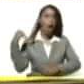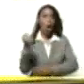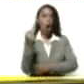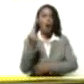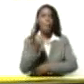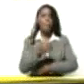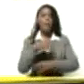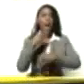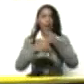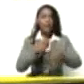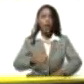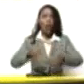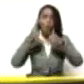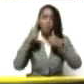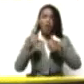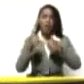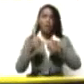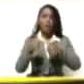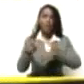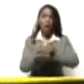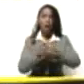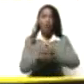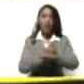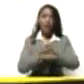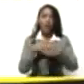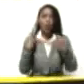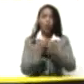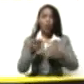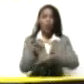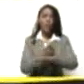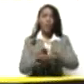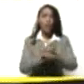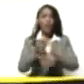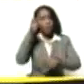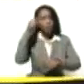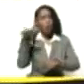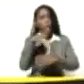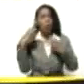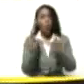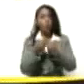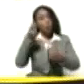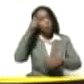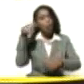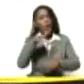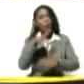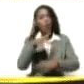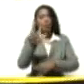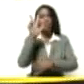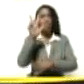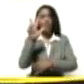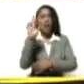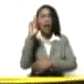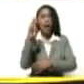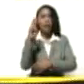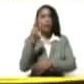para hacerlo bien. Desde el gobierno, con el gobierno, desde el pueblo, con el pueblo. Tres R.